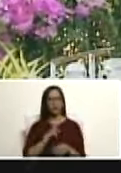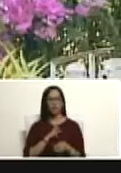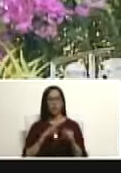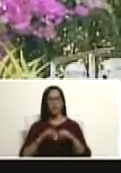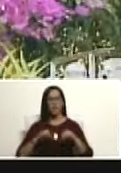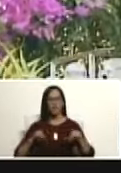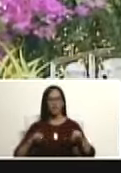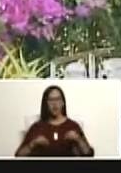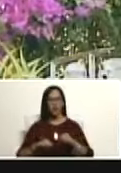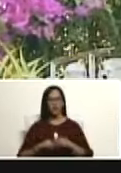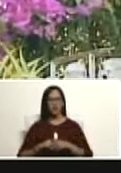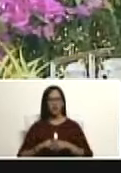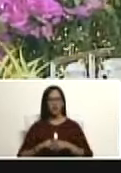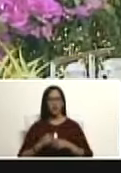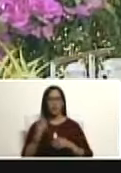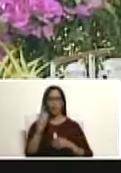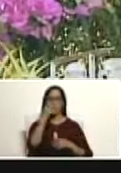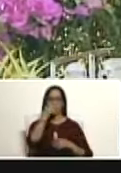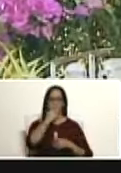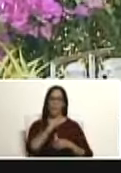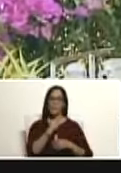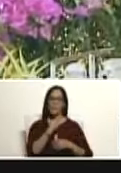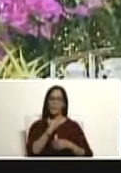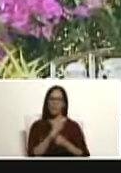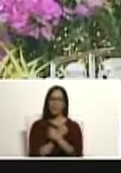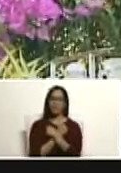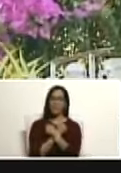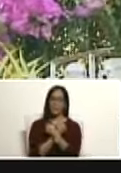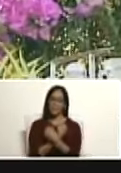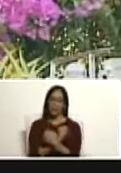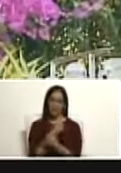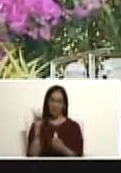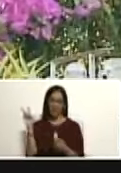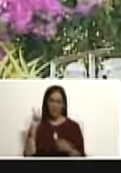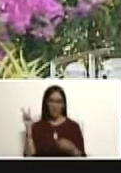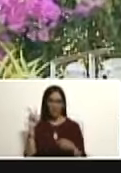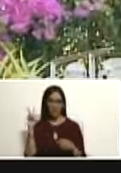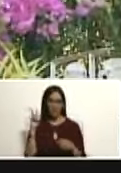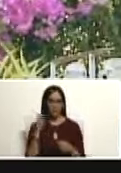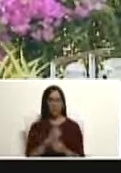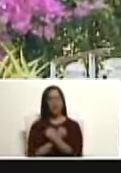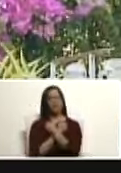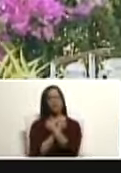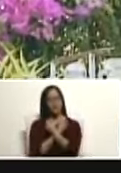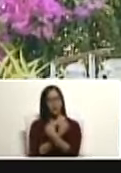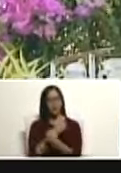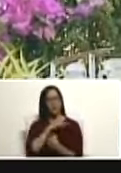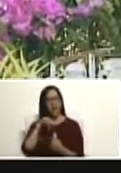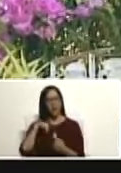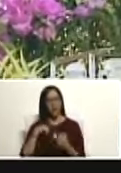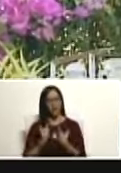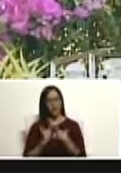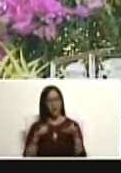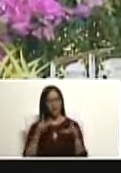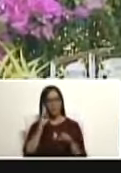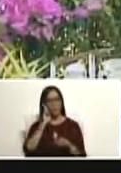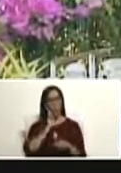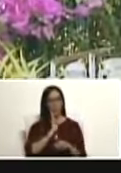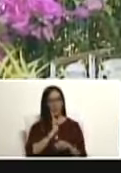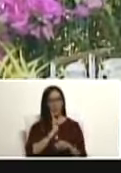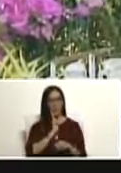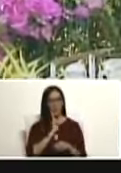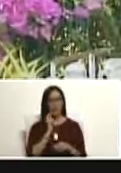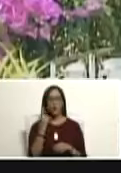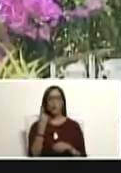tierra. Un hombre que amaba a Venezuela, que amaba a nuestro libertador Simón Bolívar,